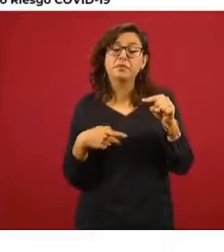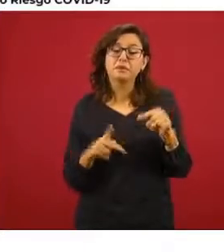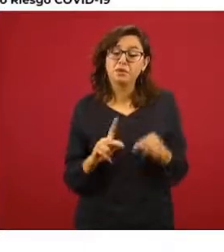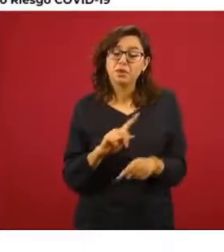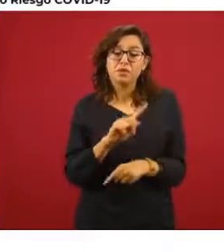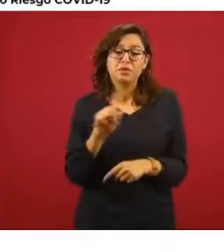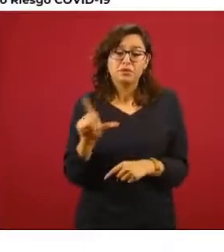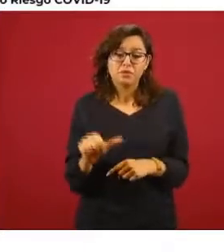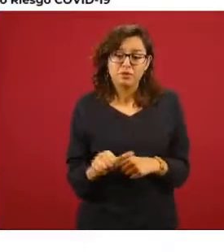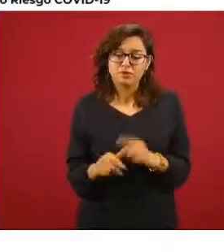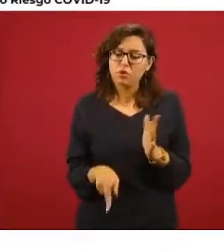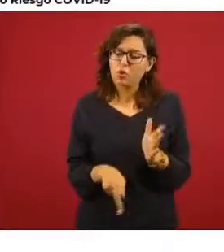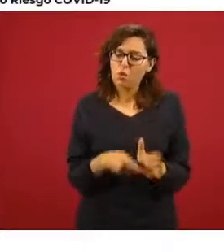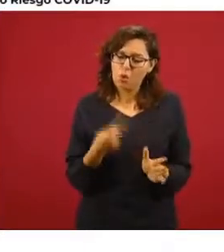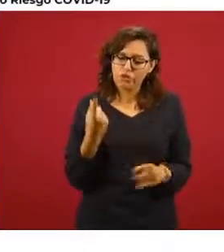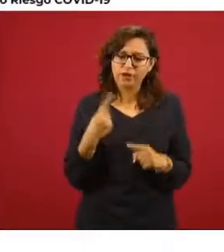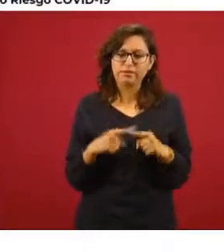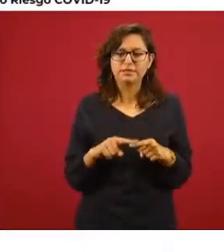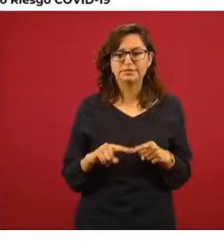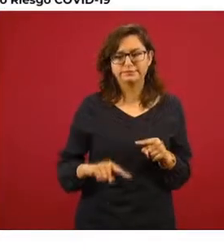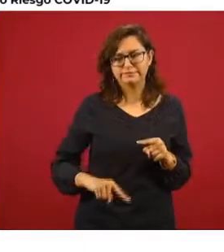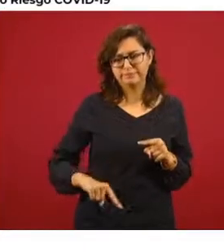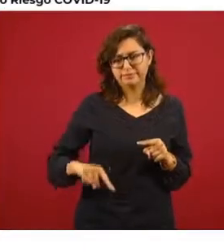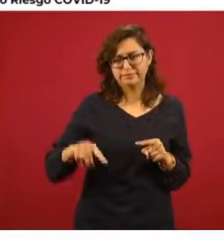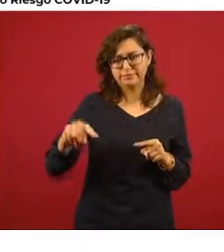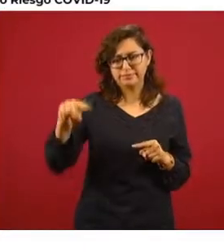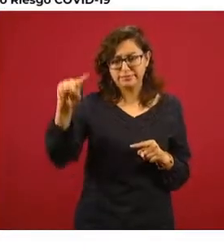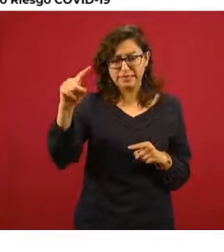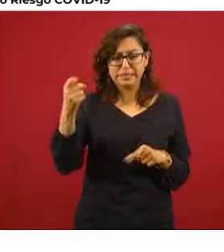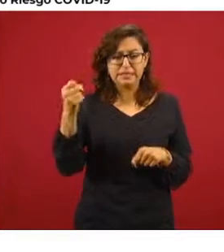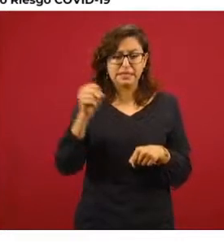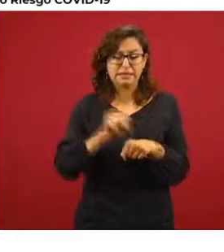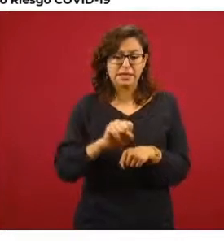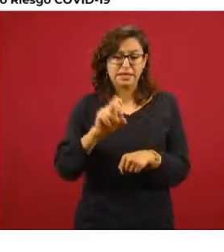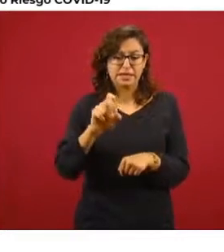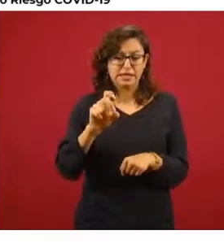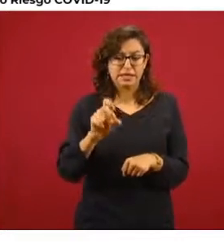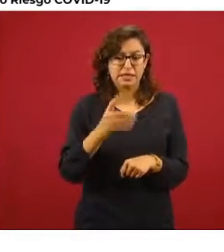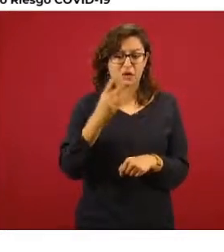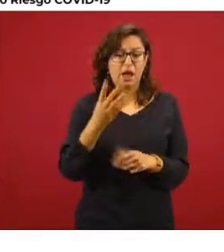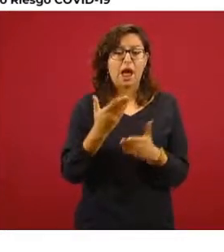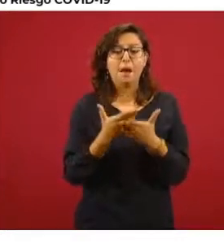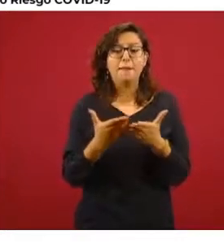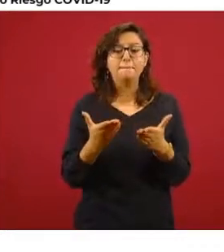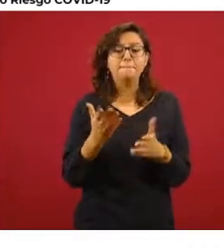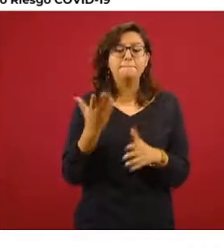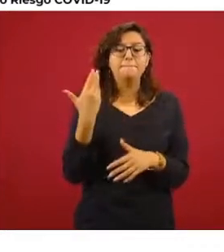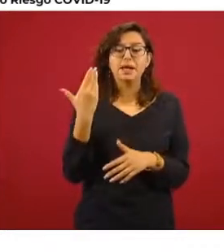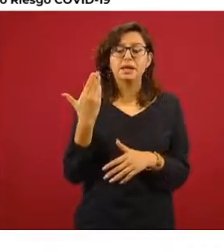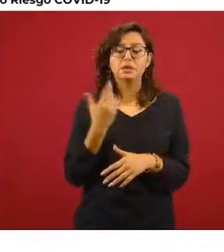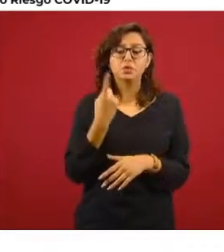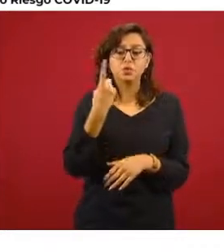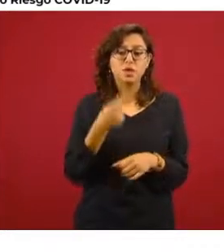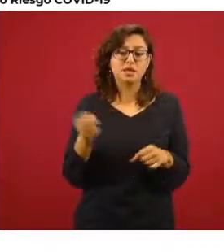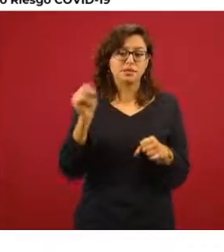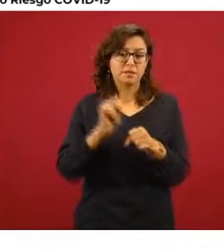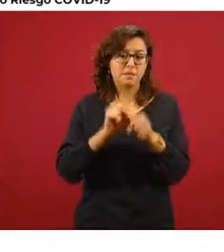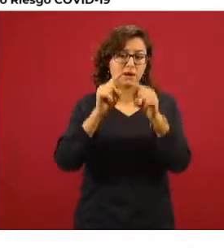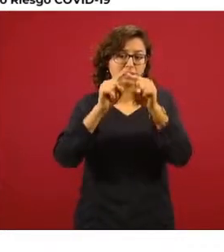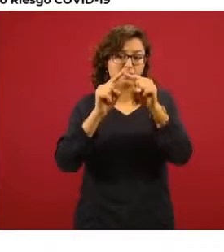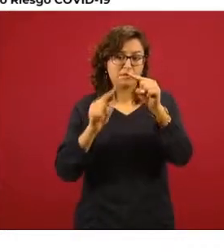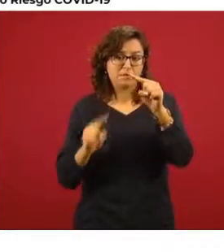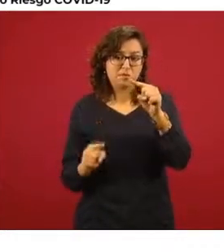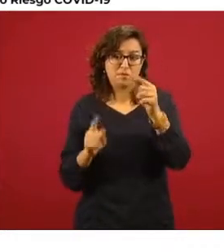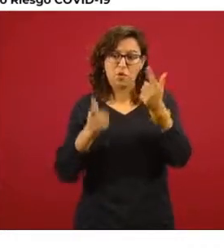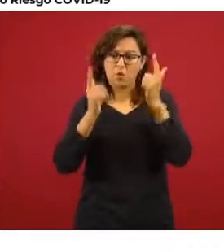desafortunadamente después tuvo un ascenso que continuó hasta la semana 34 y apenas lleva una semana de descenso que esperemos se convierta ya en un